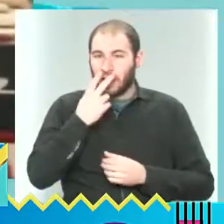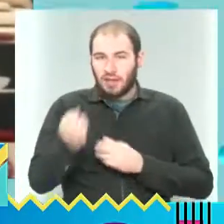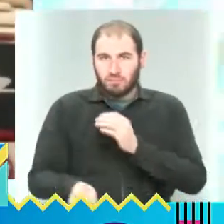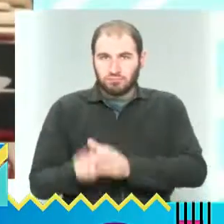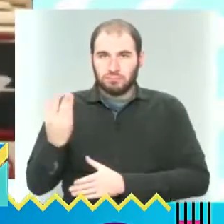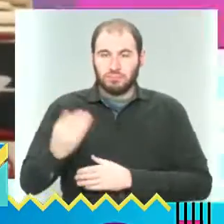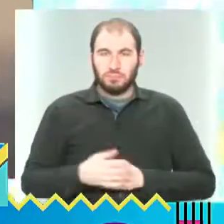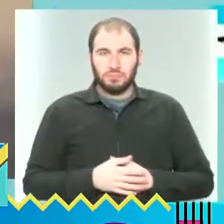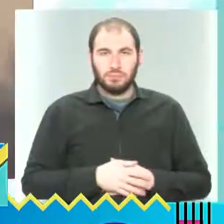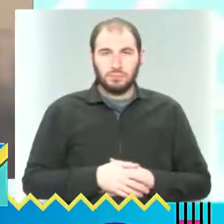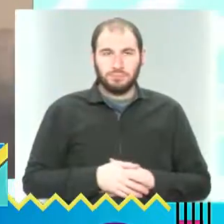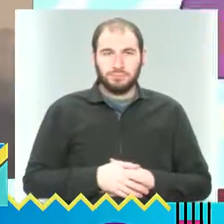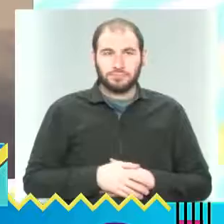energía.